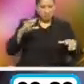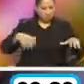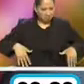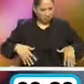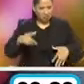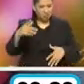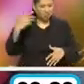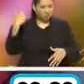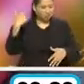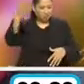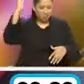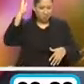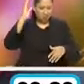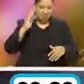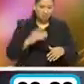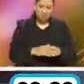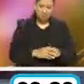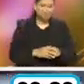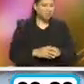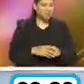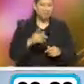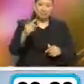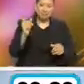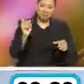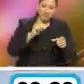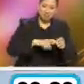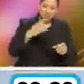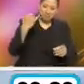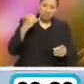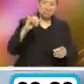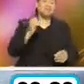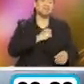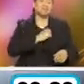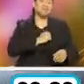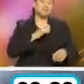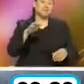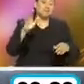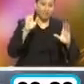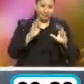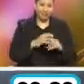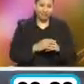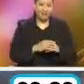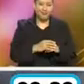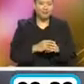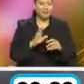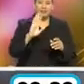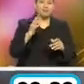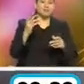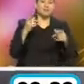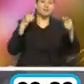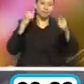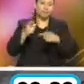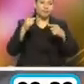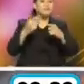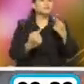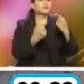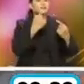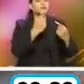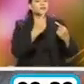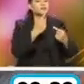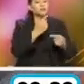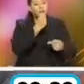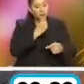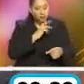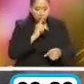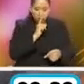están fuera pues del círculo, que no le entran a lo que todo el mundo está haciendo, ¿no? Otra de